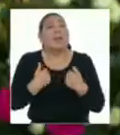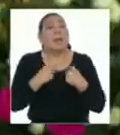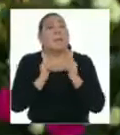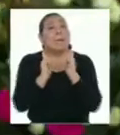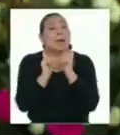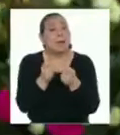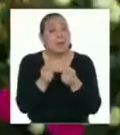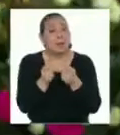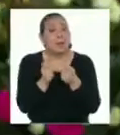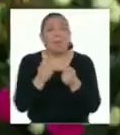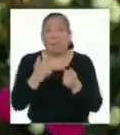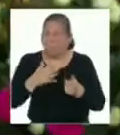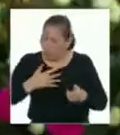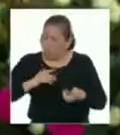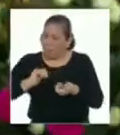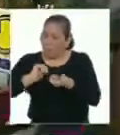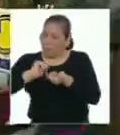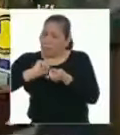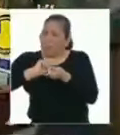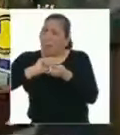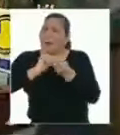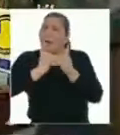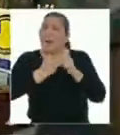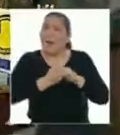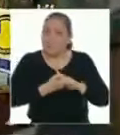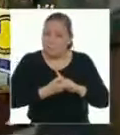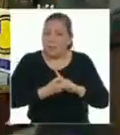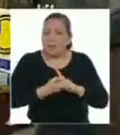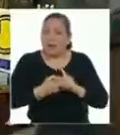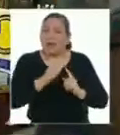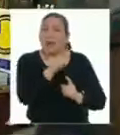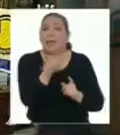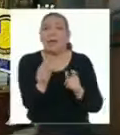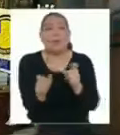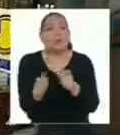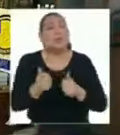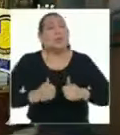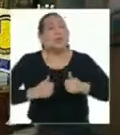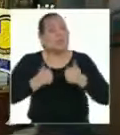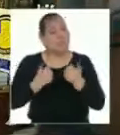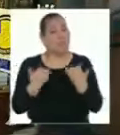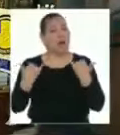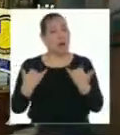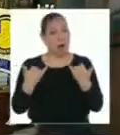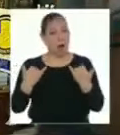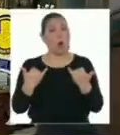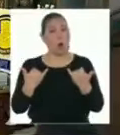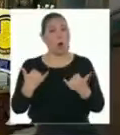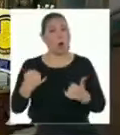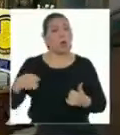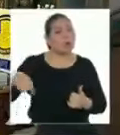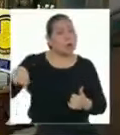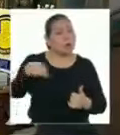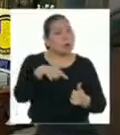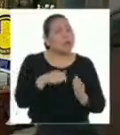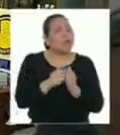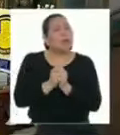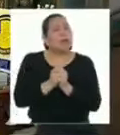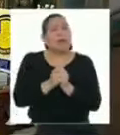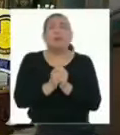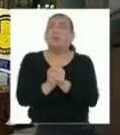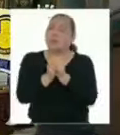para darnos la oportunidad de cambiar. Y por eso, en esta mañana nosotros venimos a orar por